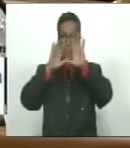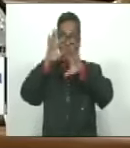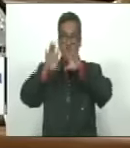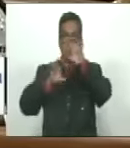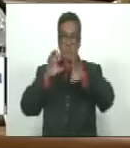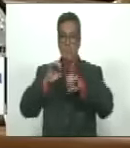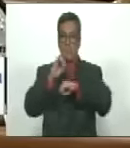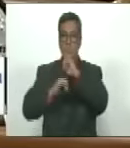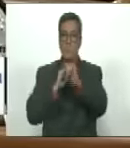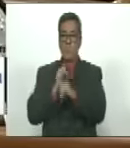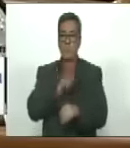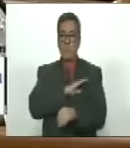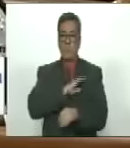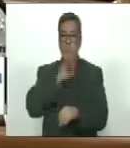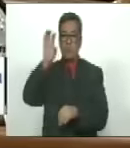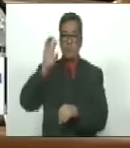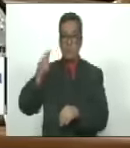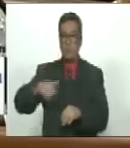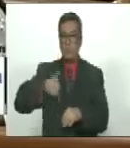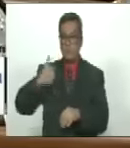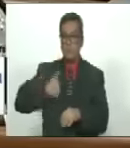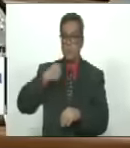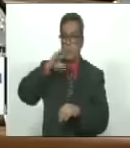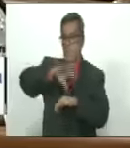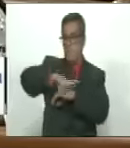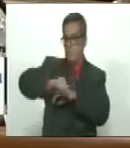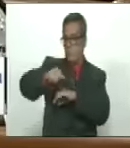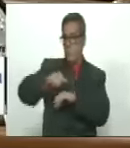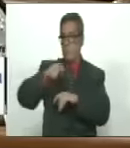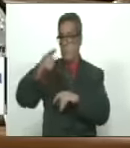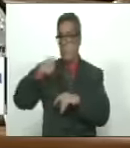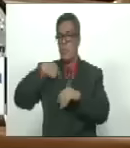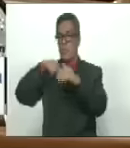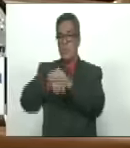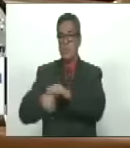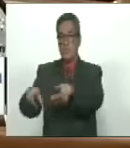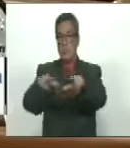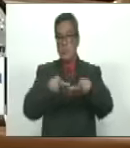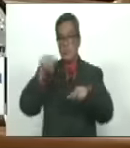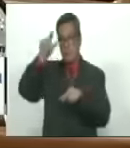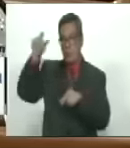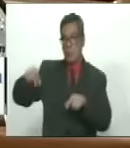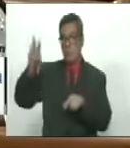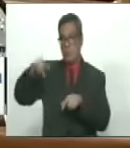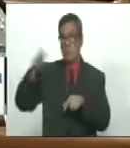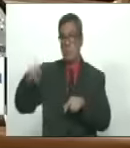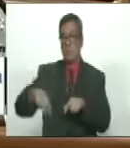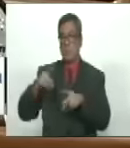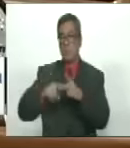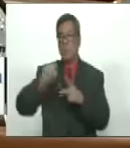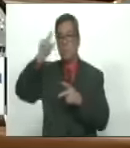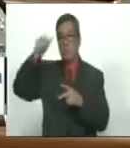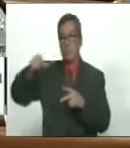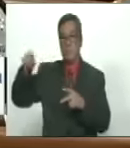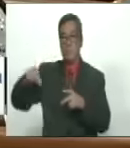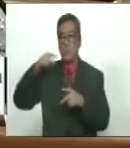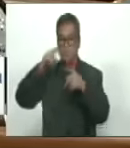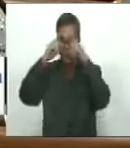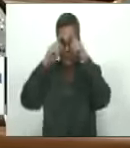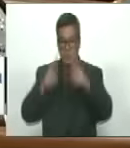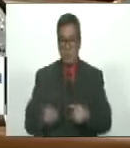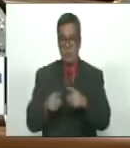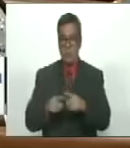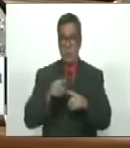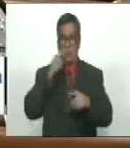país que estén aprovechándose ilegítimamente de recursos que están en el territorio en disputa. En este caso, en la Guayana Esequiba, que por decisión